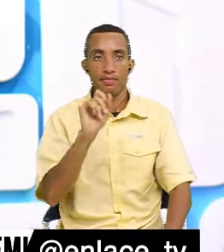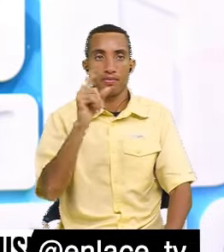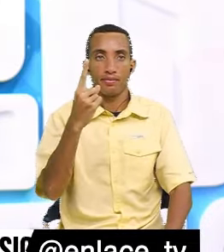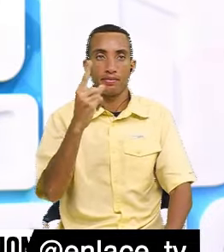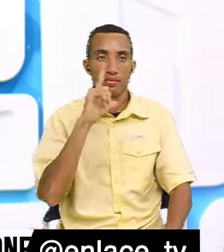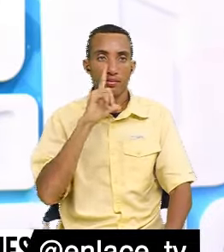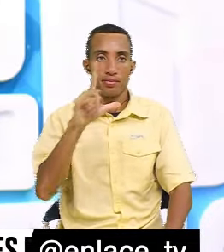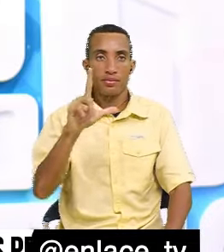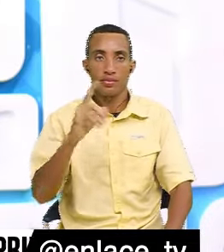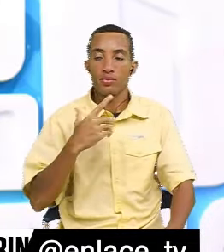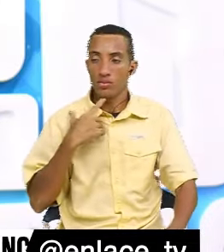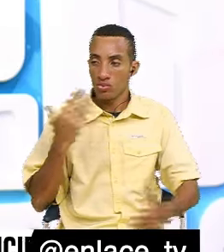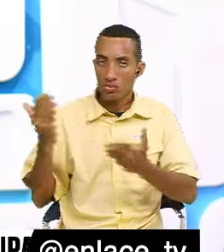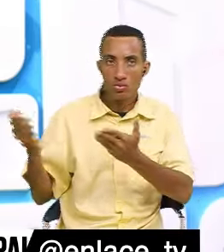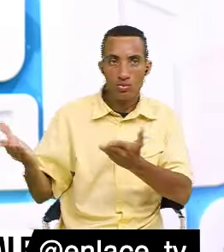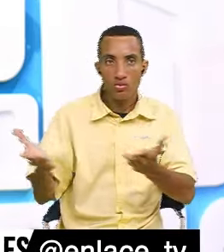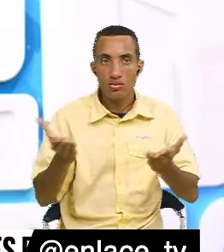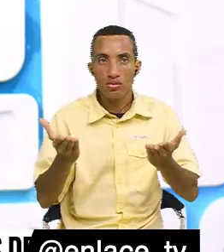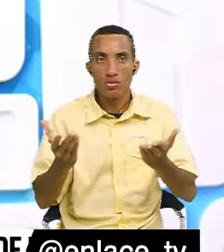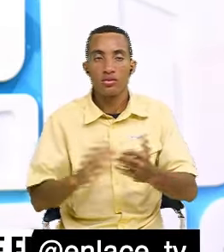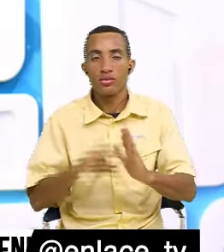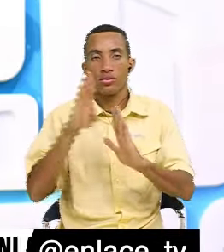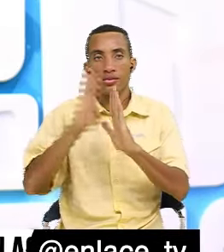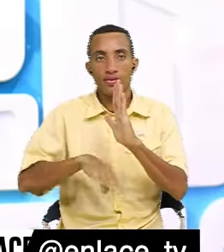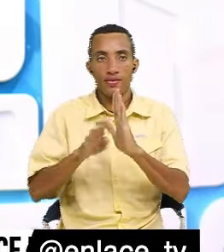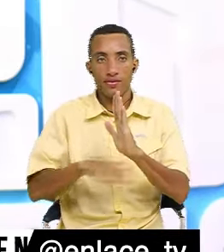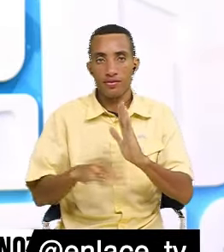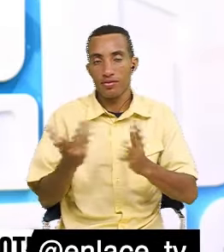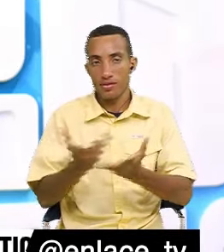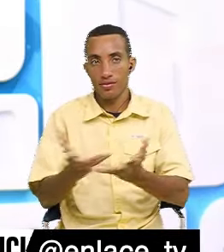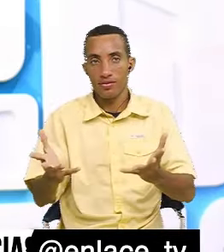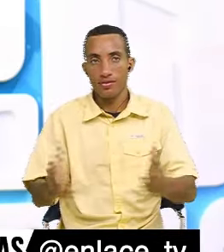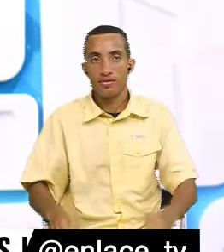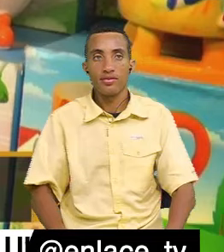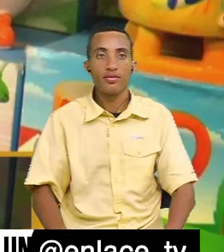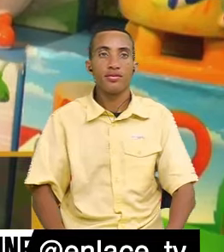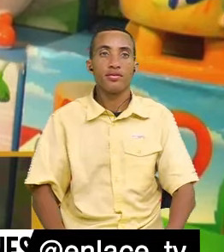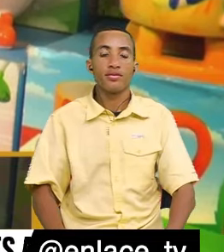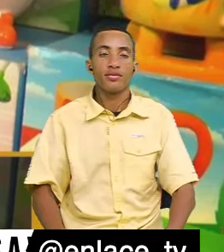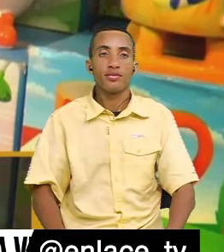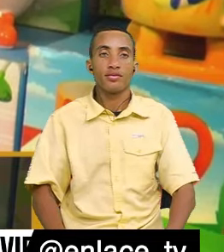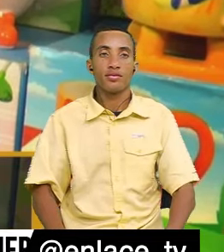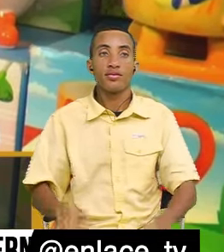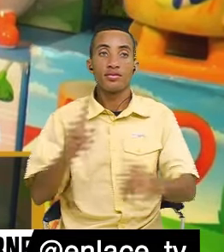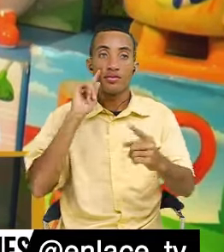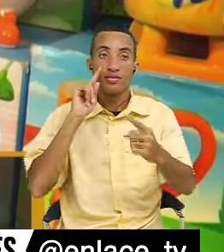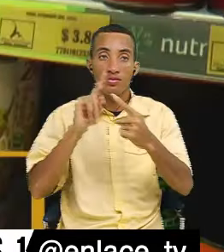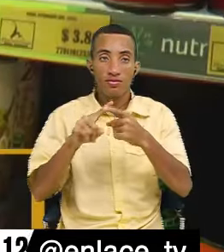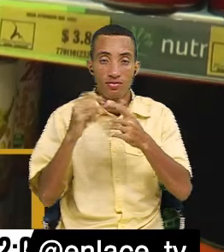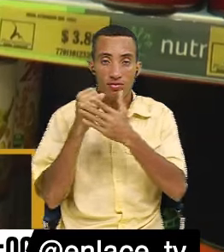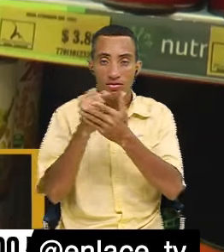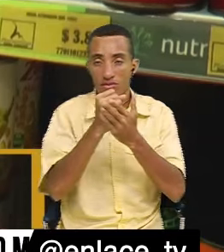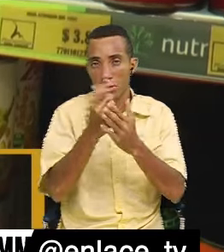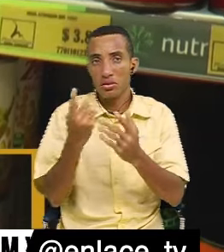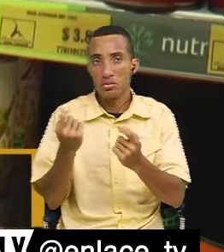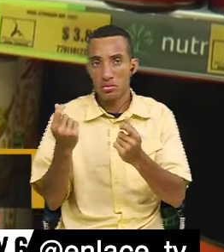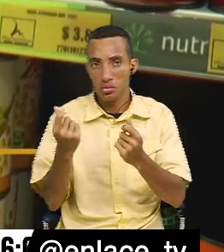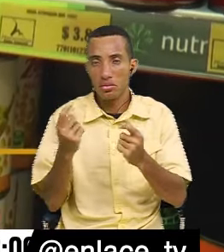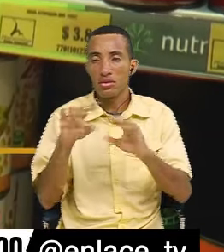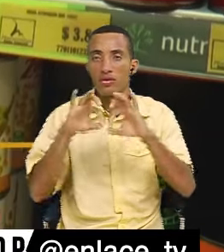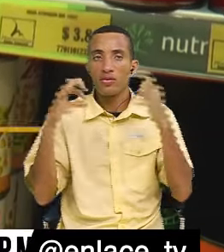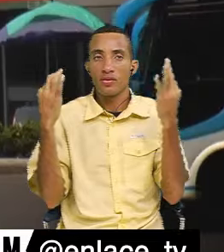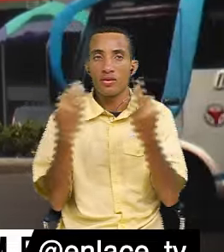y también descuentos especiales en la canasta familiar. Con el propósito de contribuir con la economía de las familias